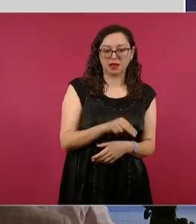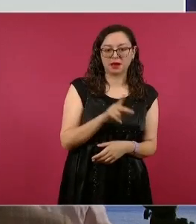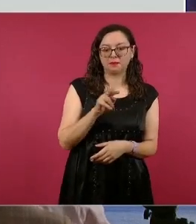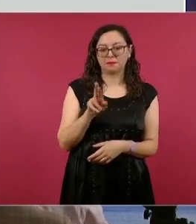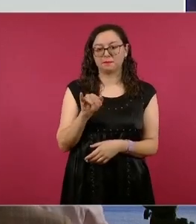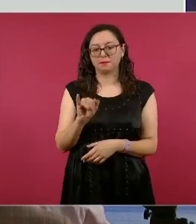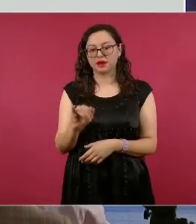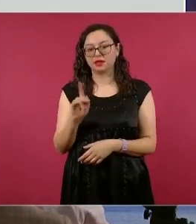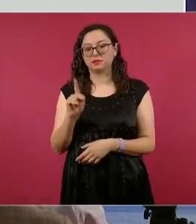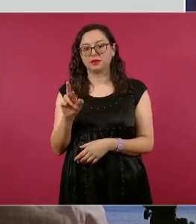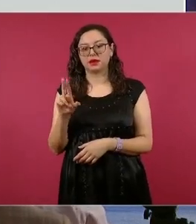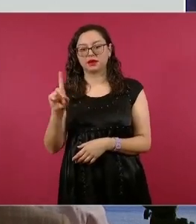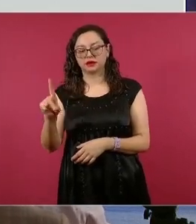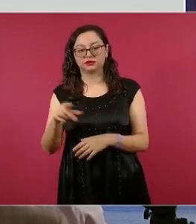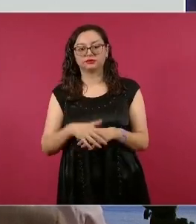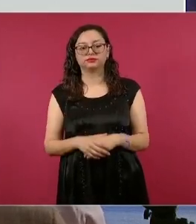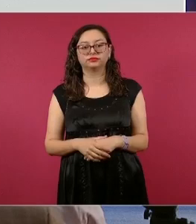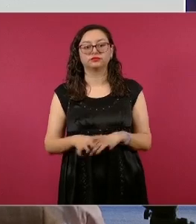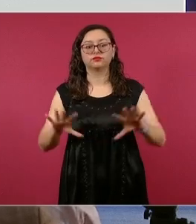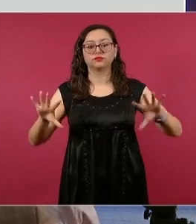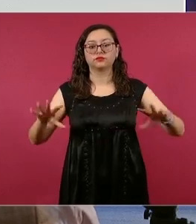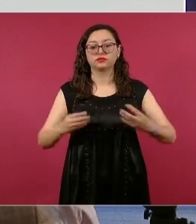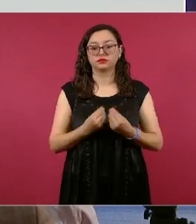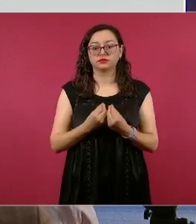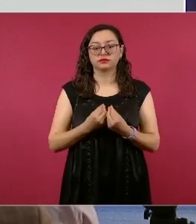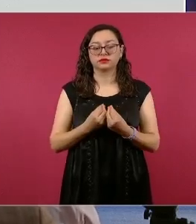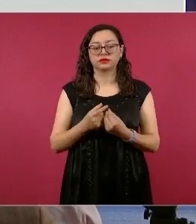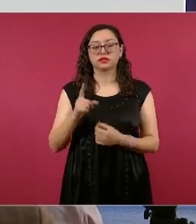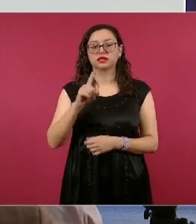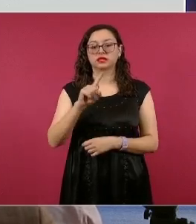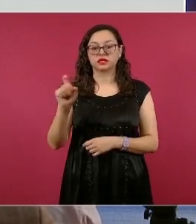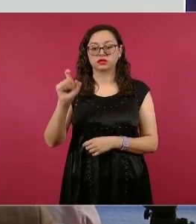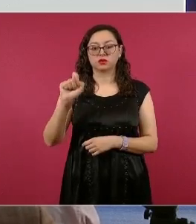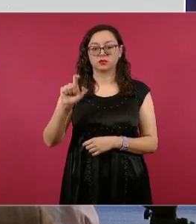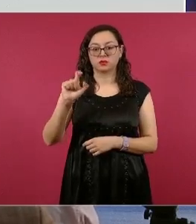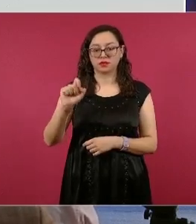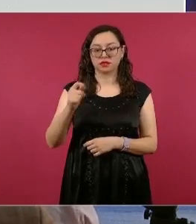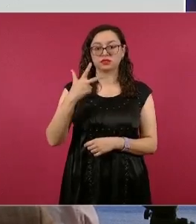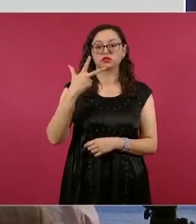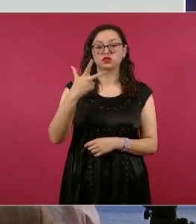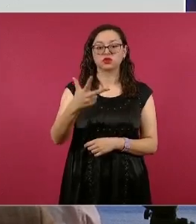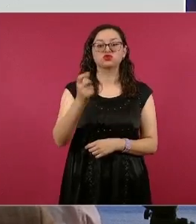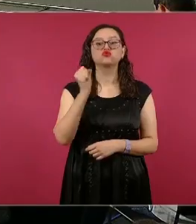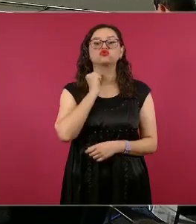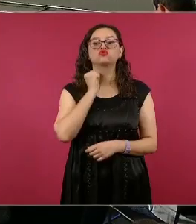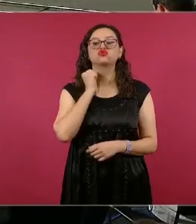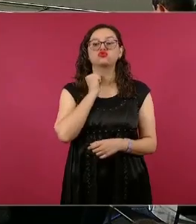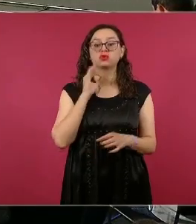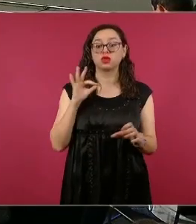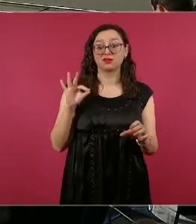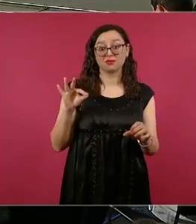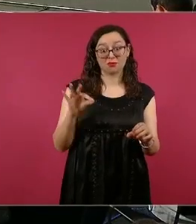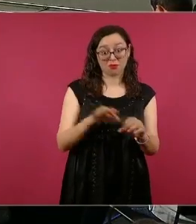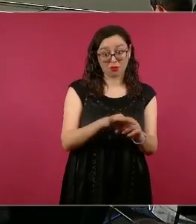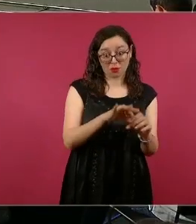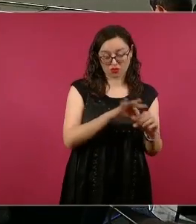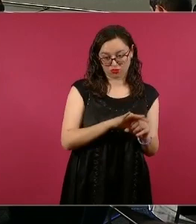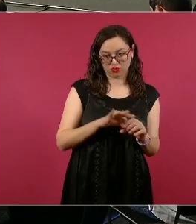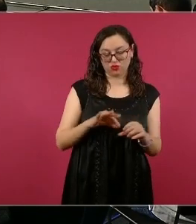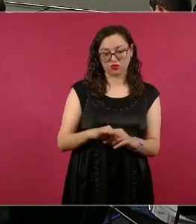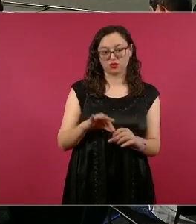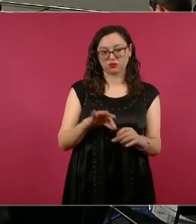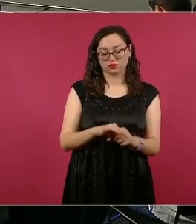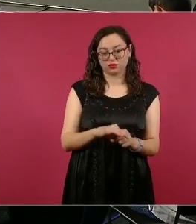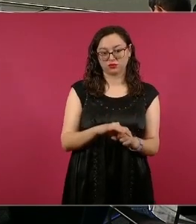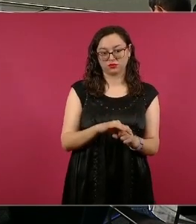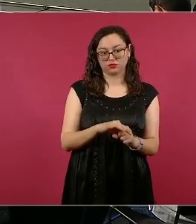del Senado de la República, 128 senadores, los que ganan por mayoría